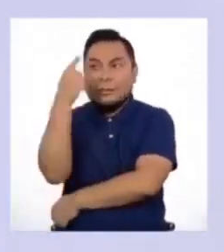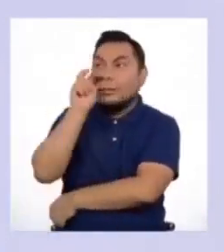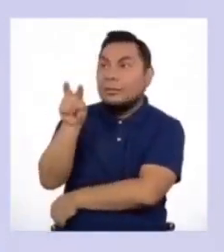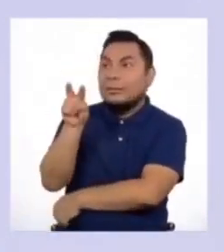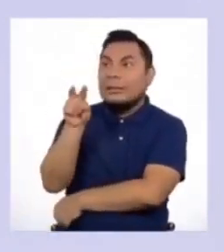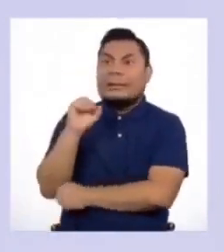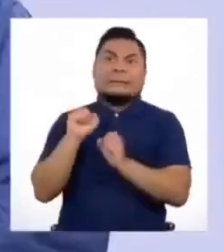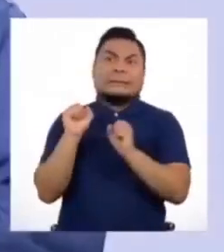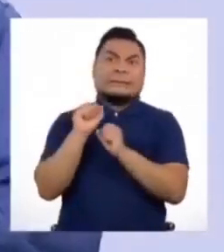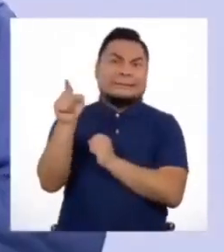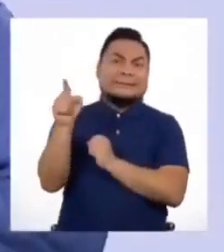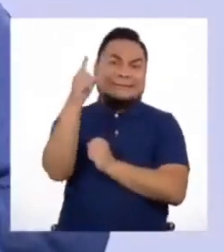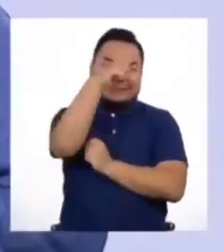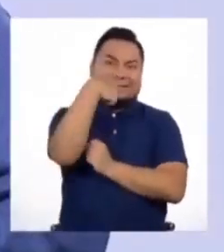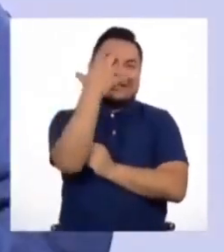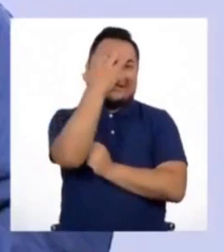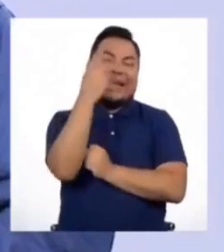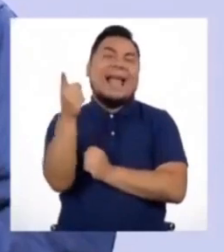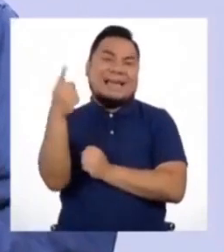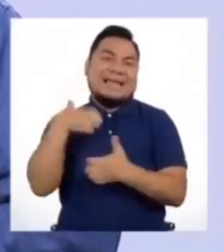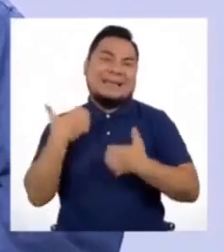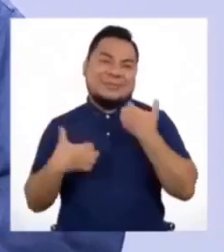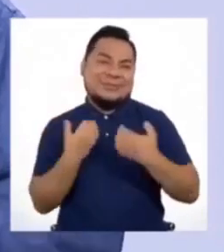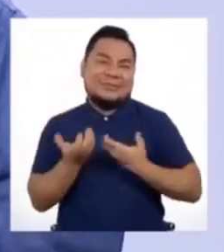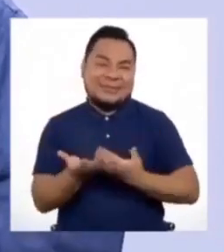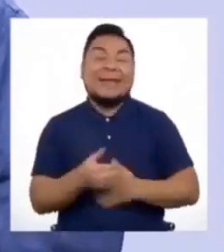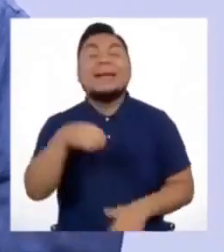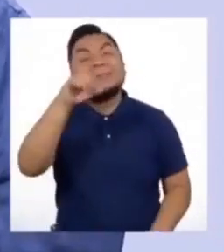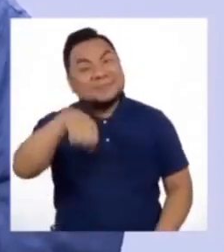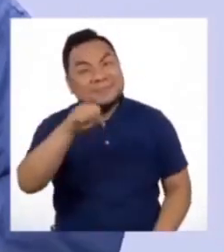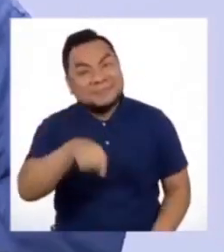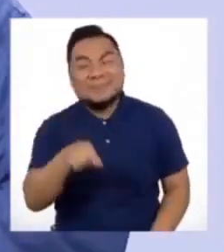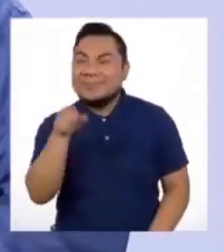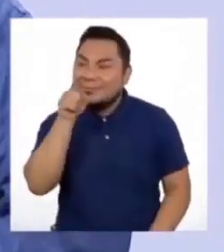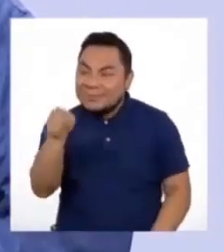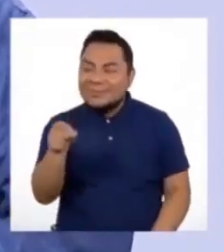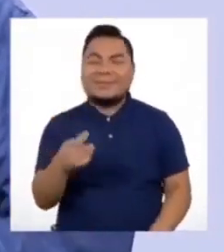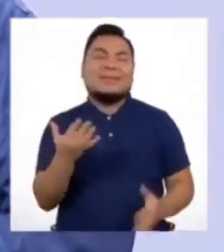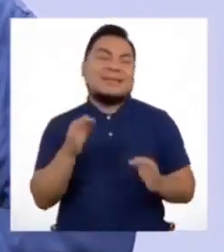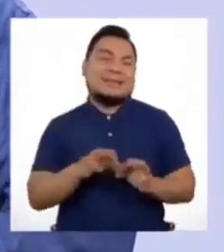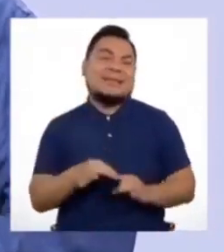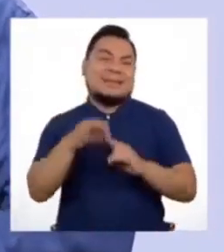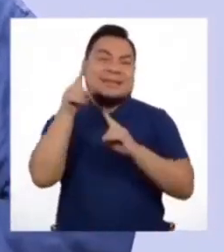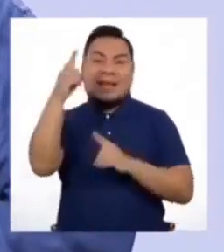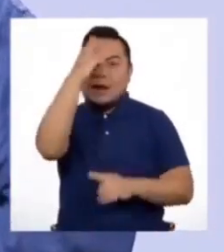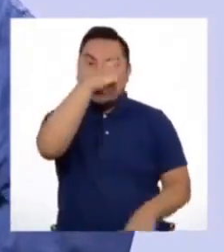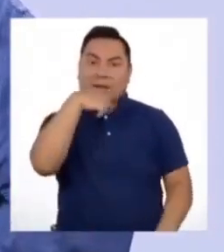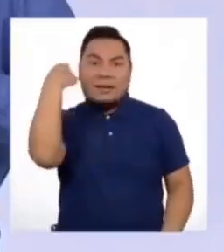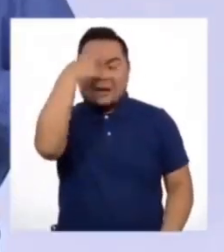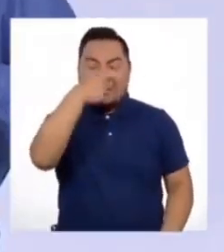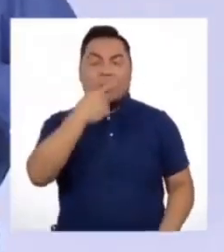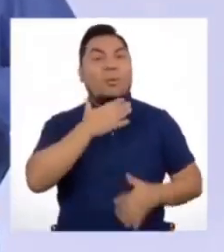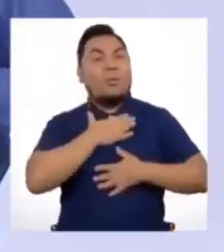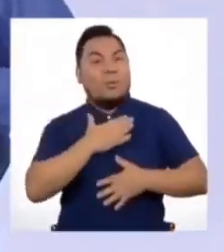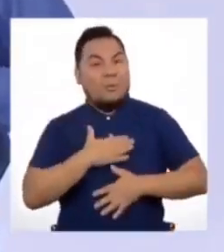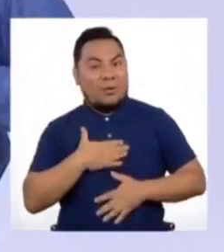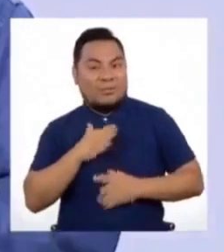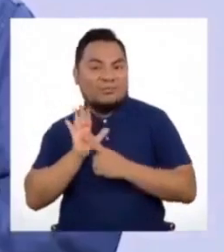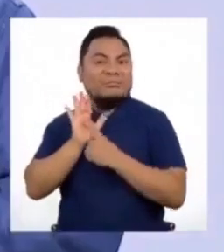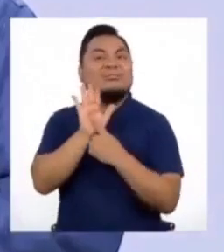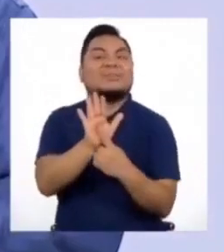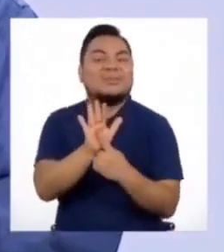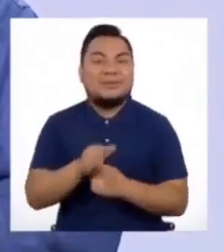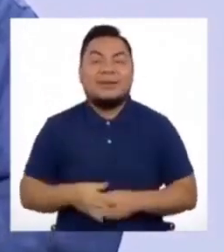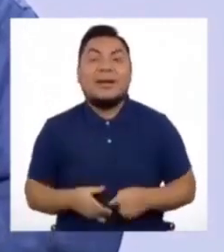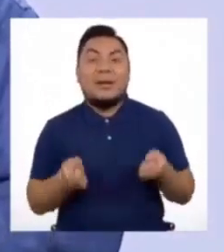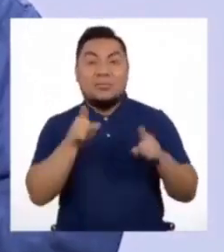¡ah! Claro que sí, Patti. Las emociones se expresan principalmente en el rostro y el cuerpo. Por ejemplo,